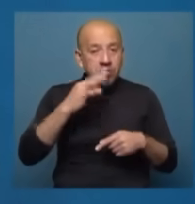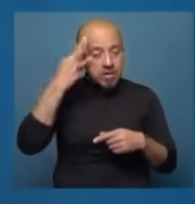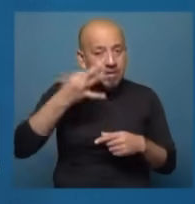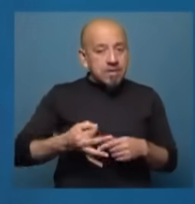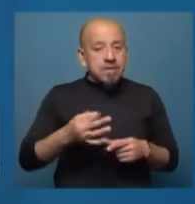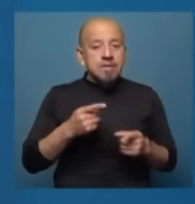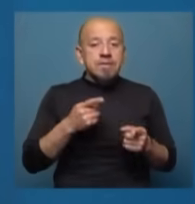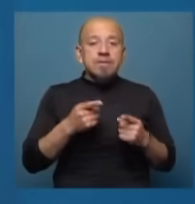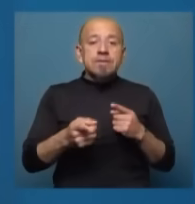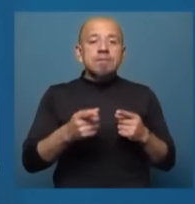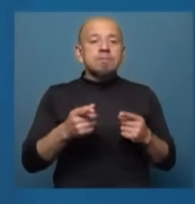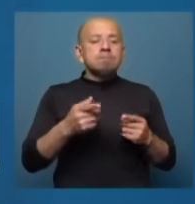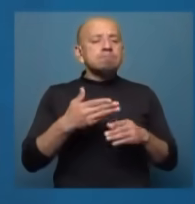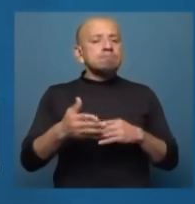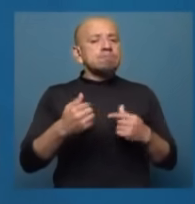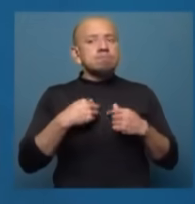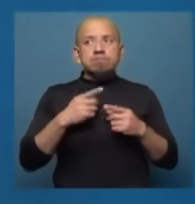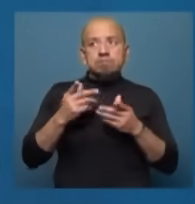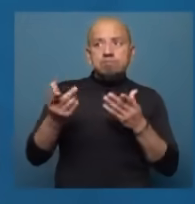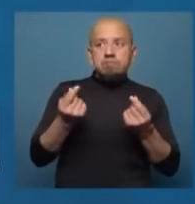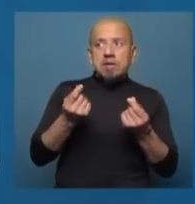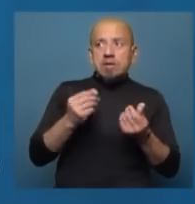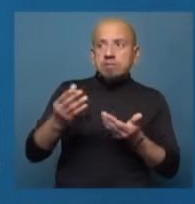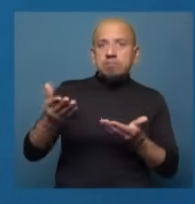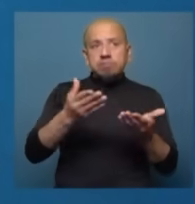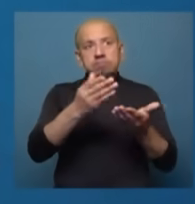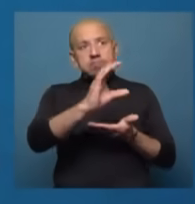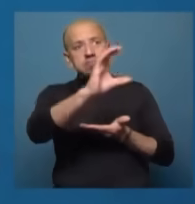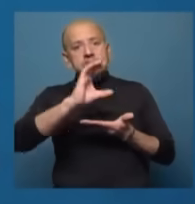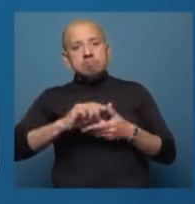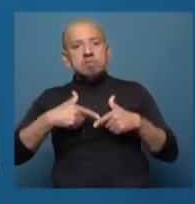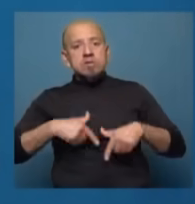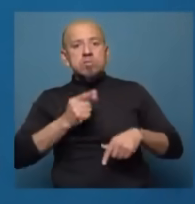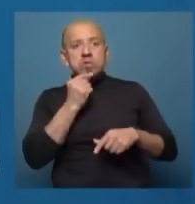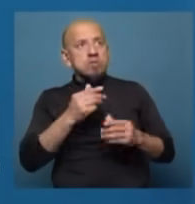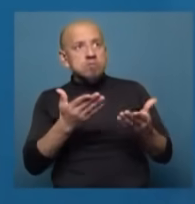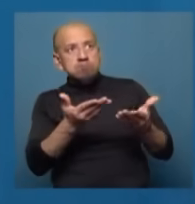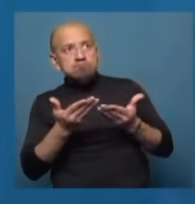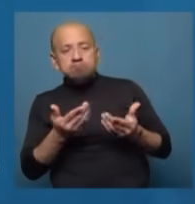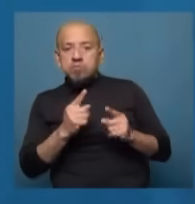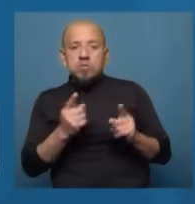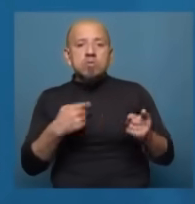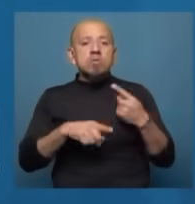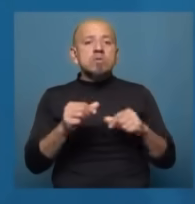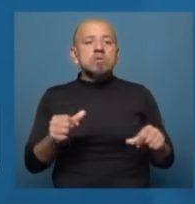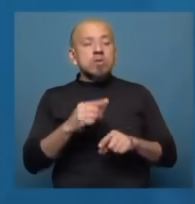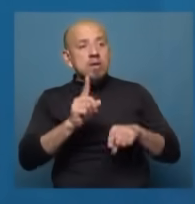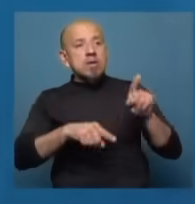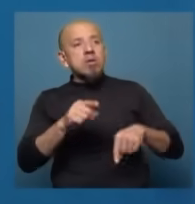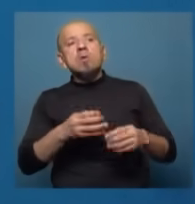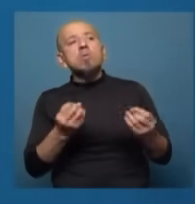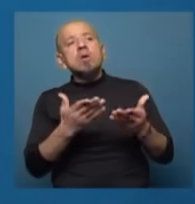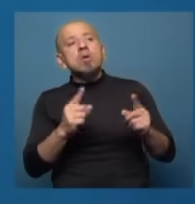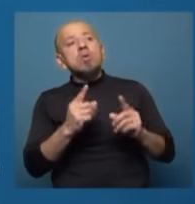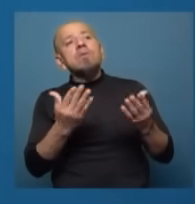eh desde el lugar que tienen que llegar los recursos que es el Ministerio del interior no llegaban y cuando se hicieron las gestiones para saber por qué